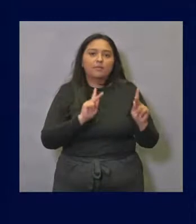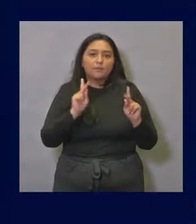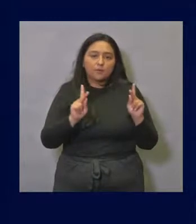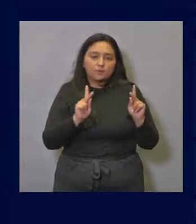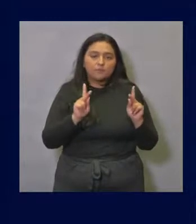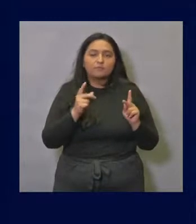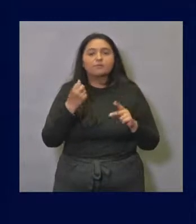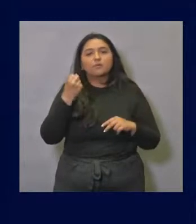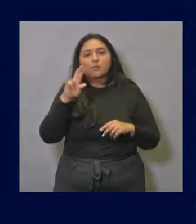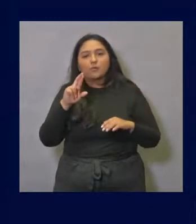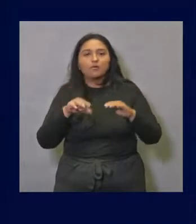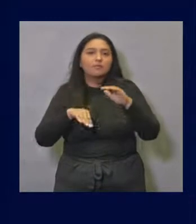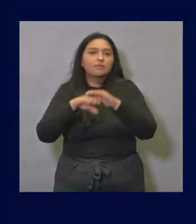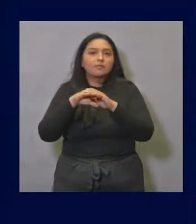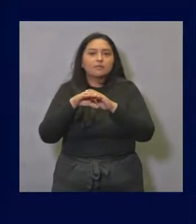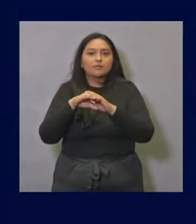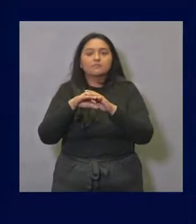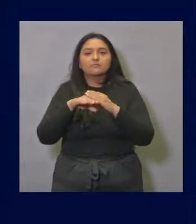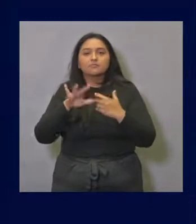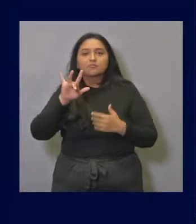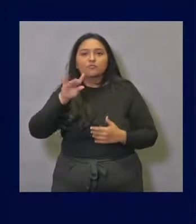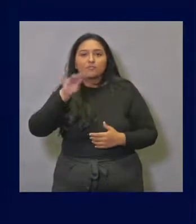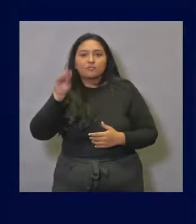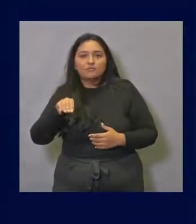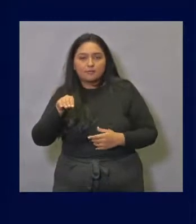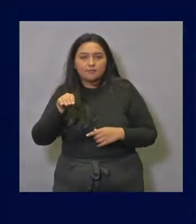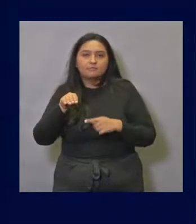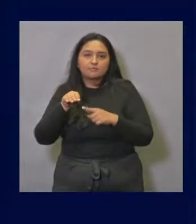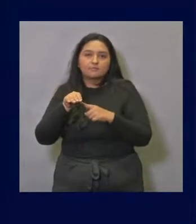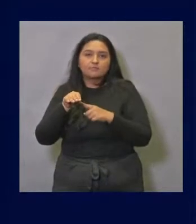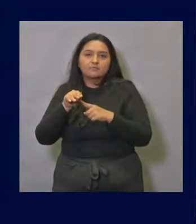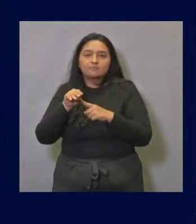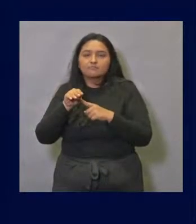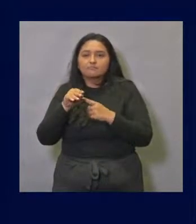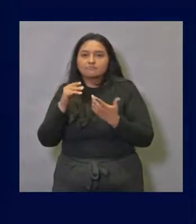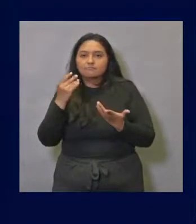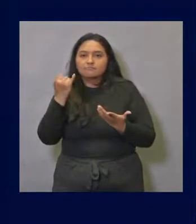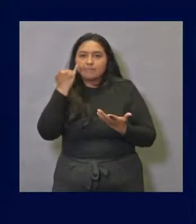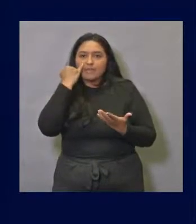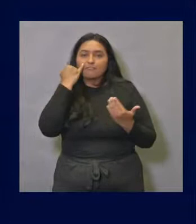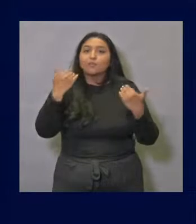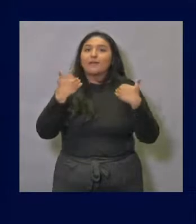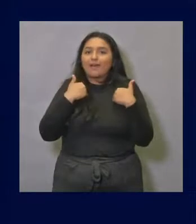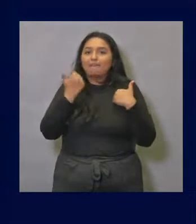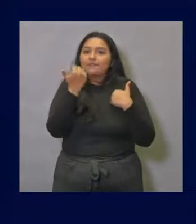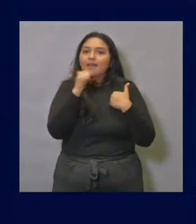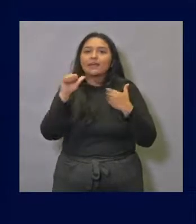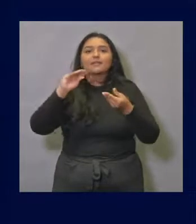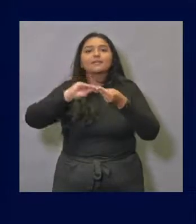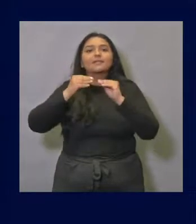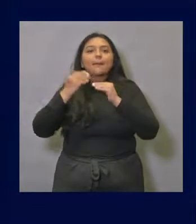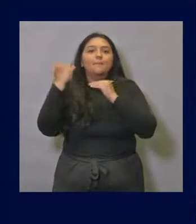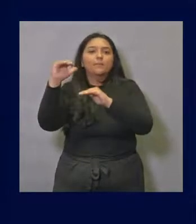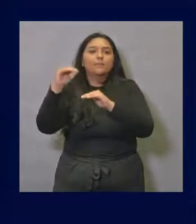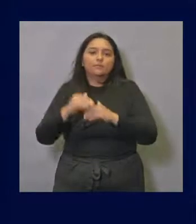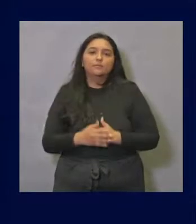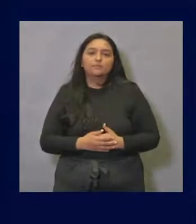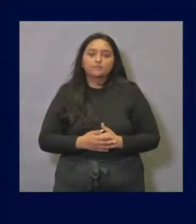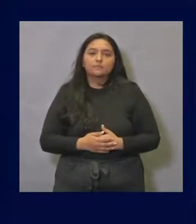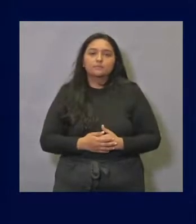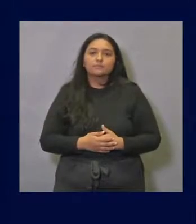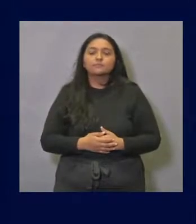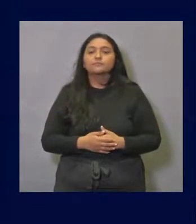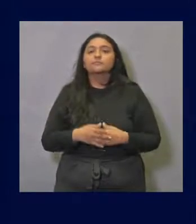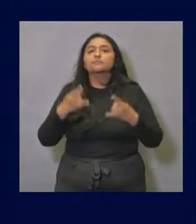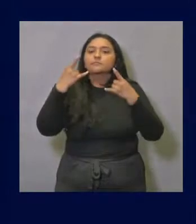un límite de capacidad del 25% cuando existan límites de capacidad. Se deben usar